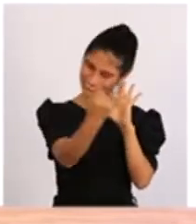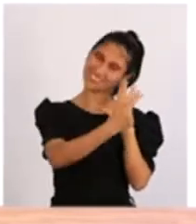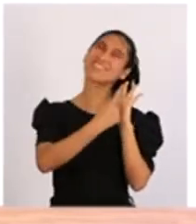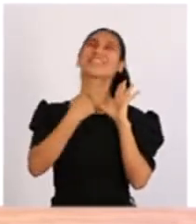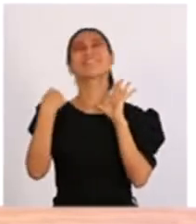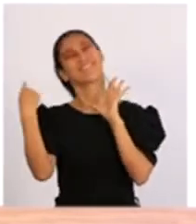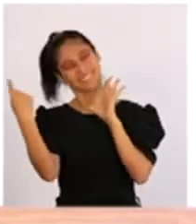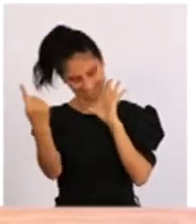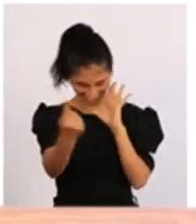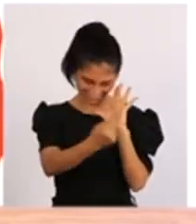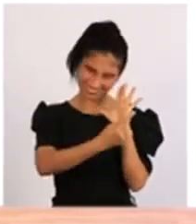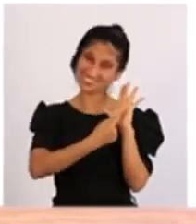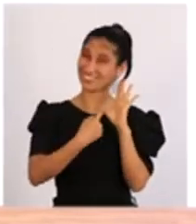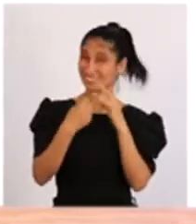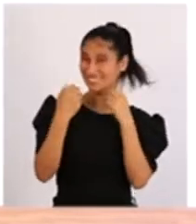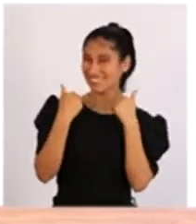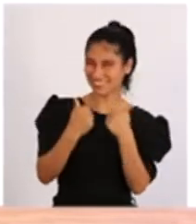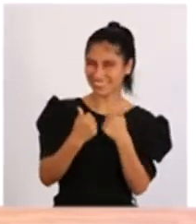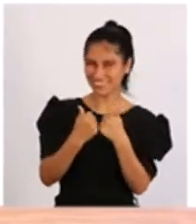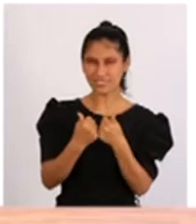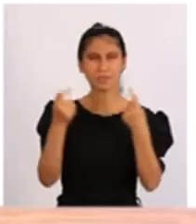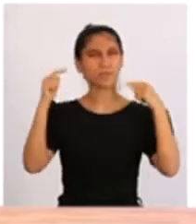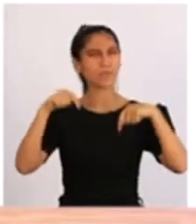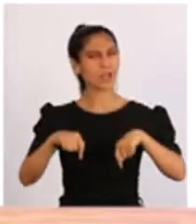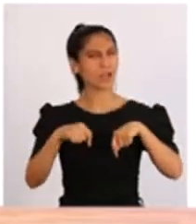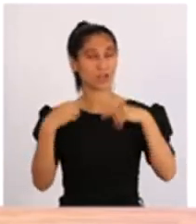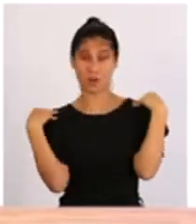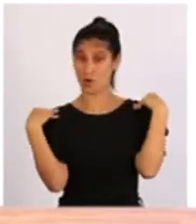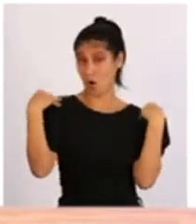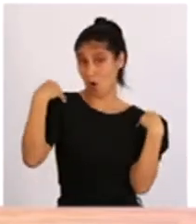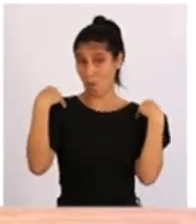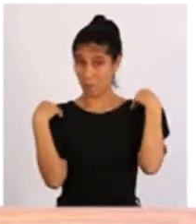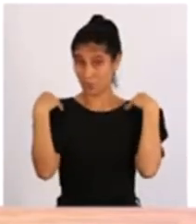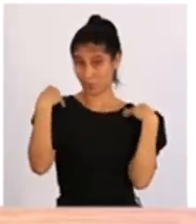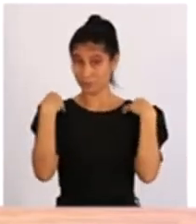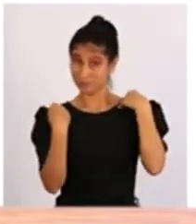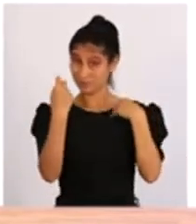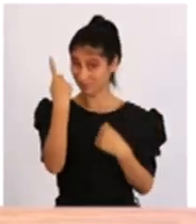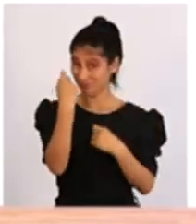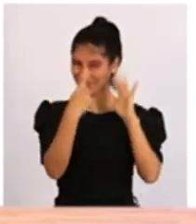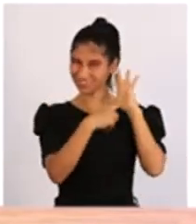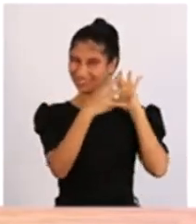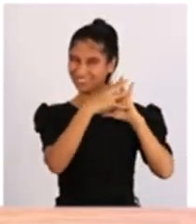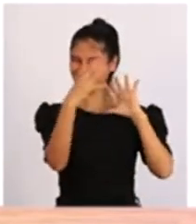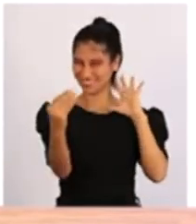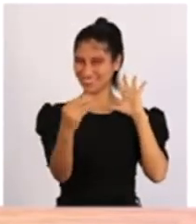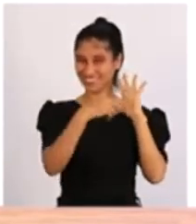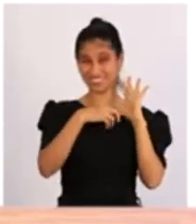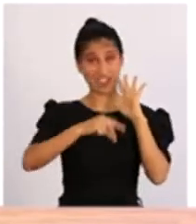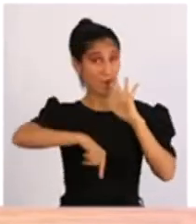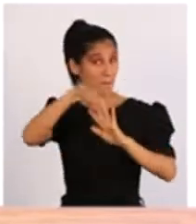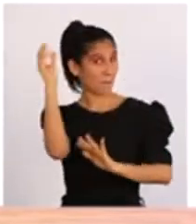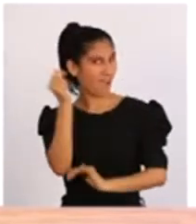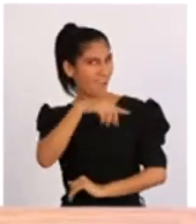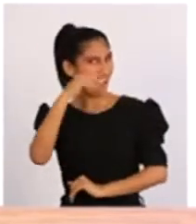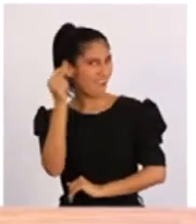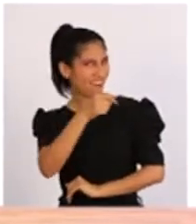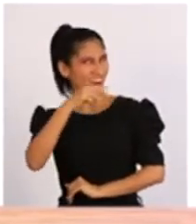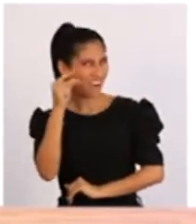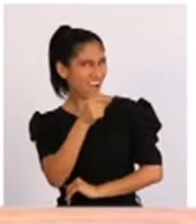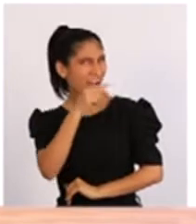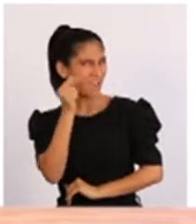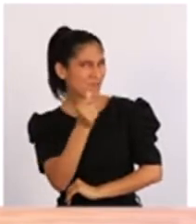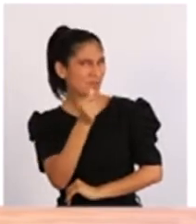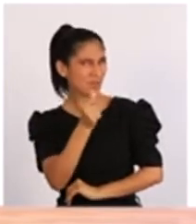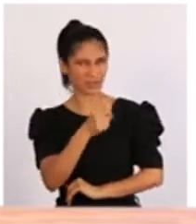lado. Eso es. Ahora pasamos a hombros. Uno, uno, uno, uno. Un poco más rápido. Pa, pa,